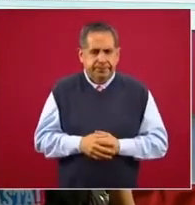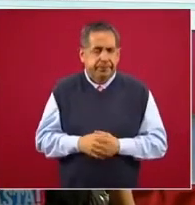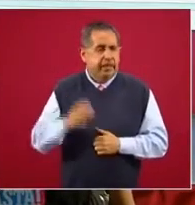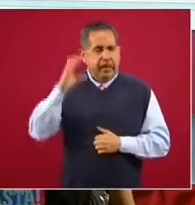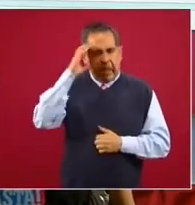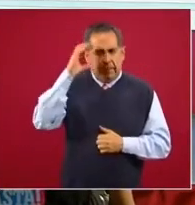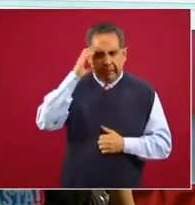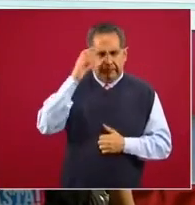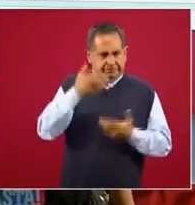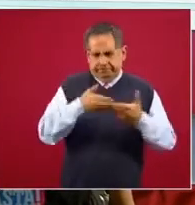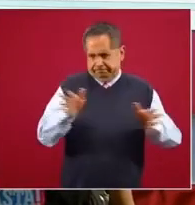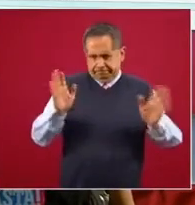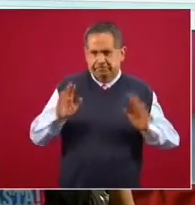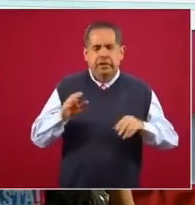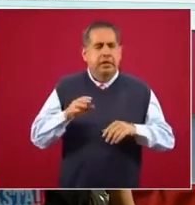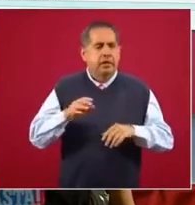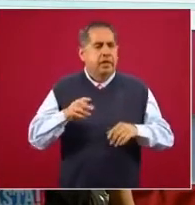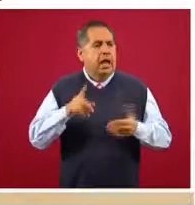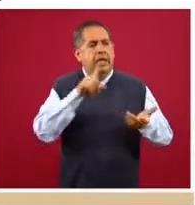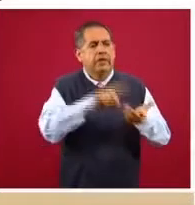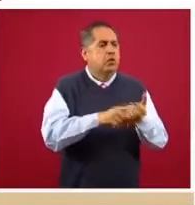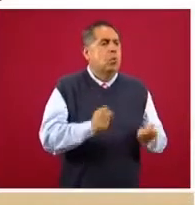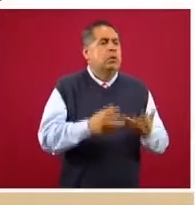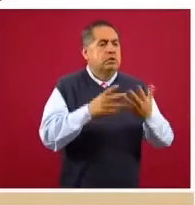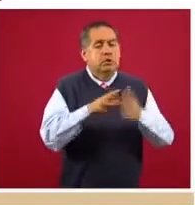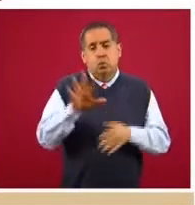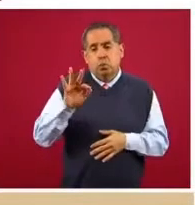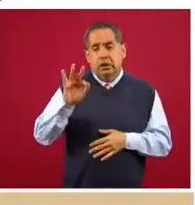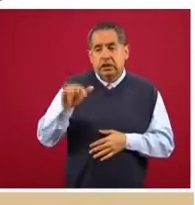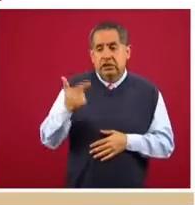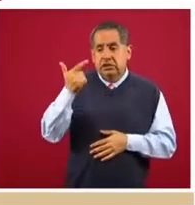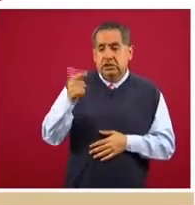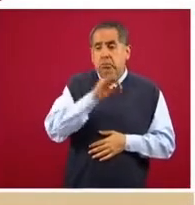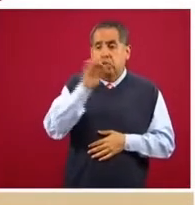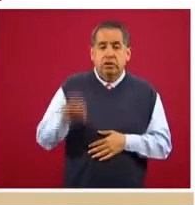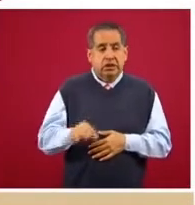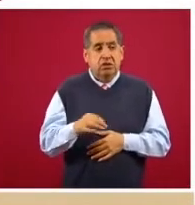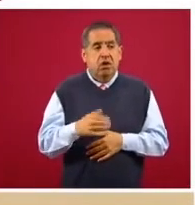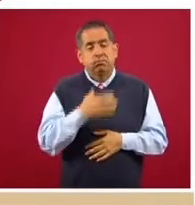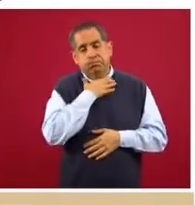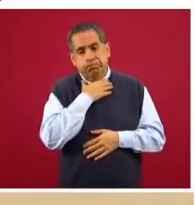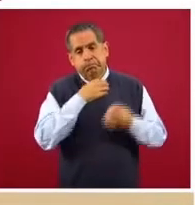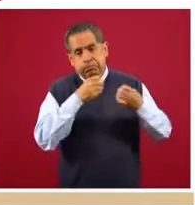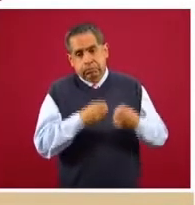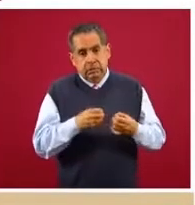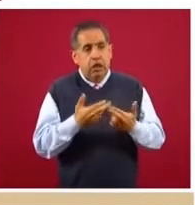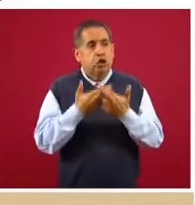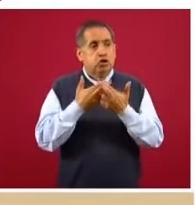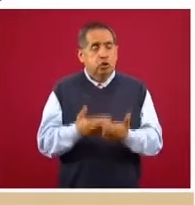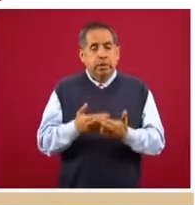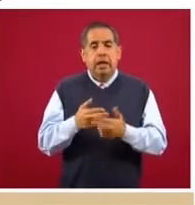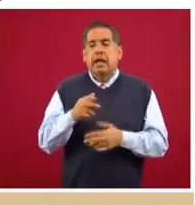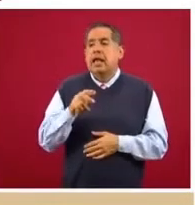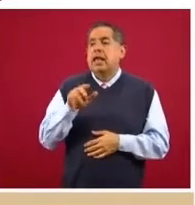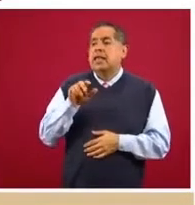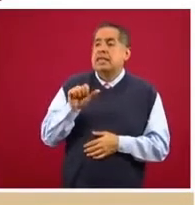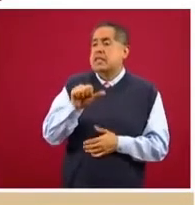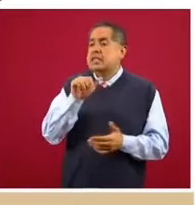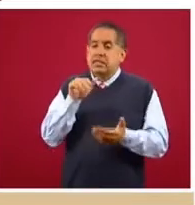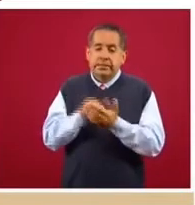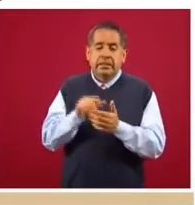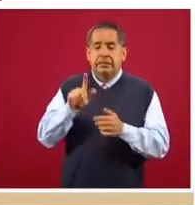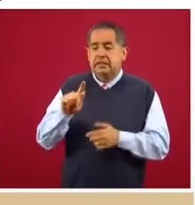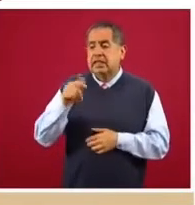camas general para todo el país, 47% es la ocupación, lo que deja disponibles